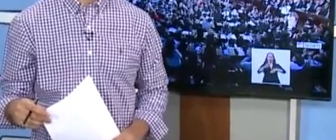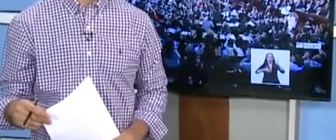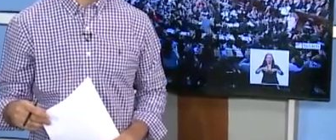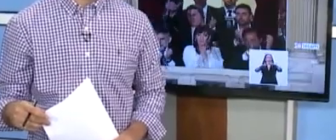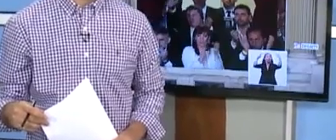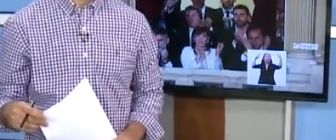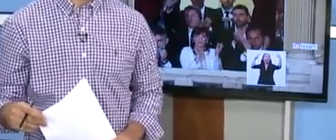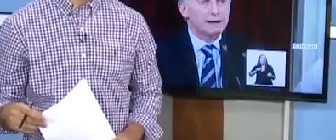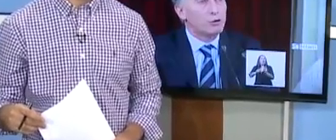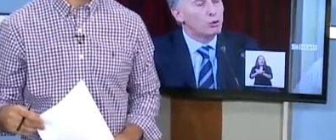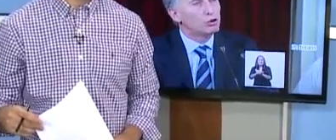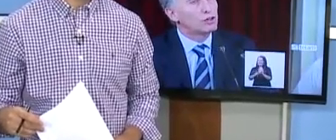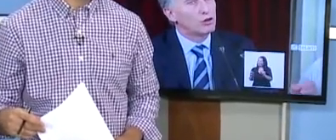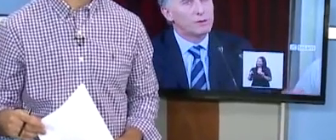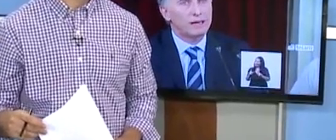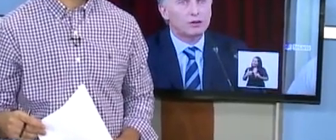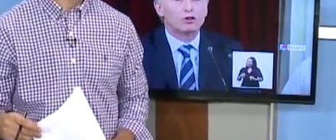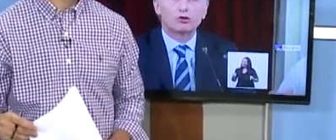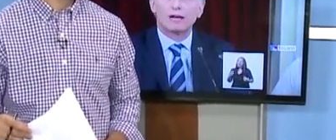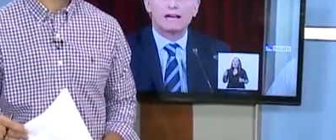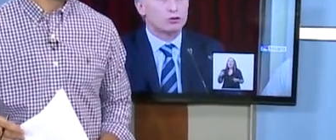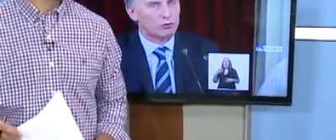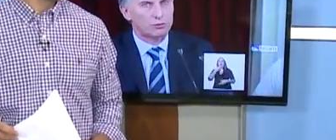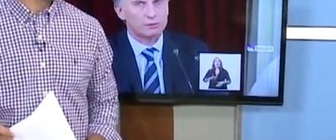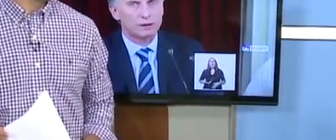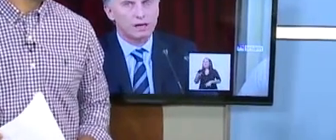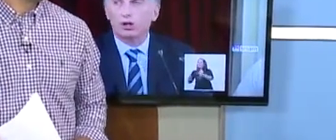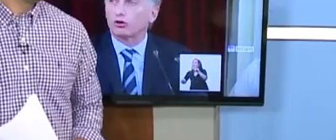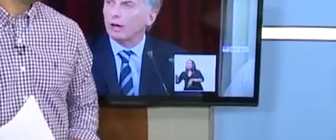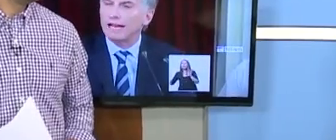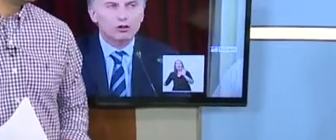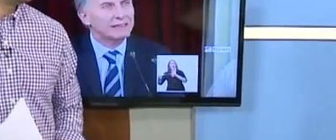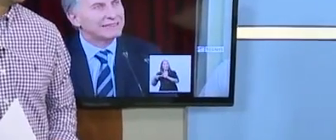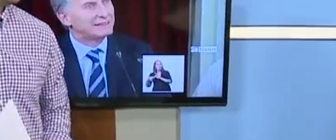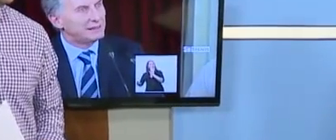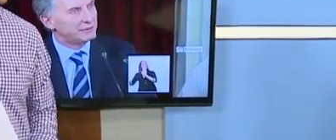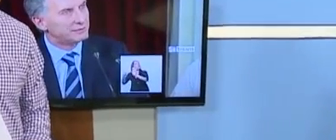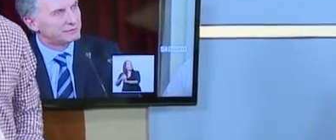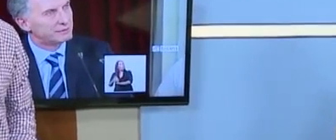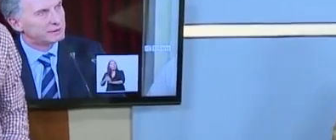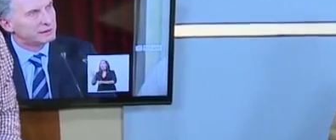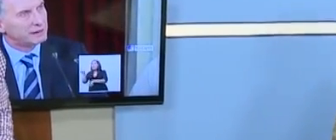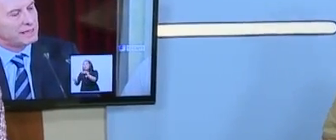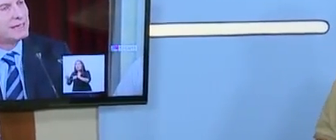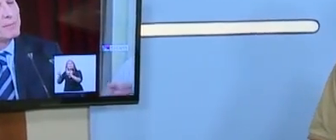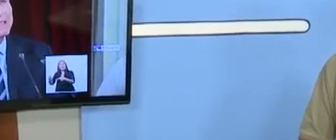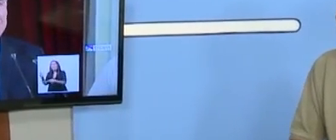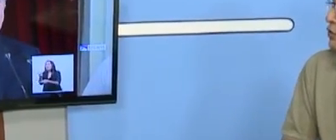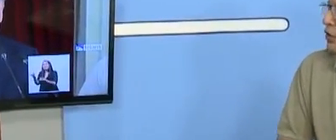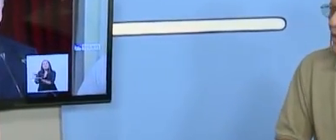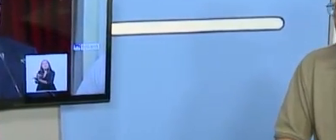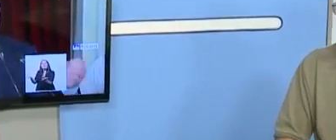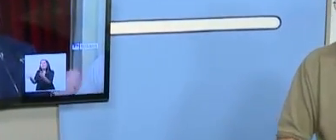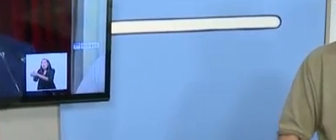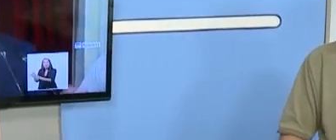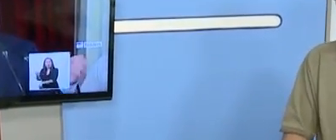se dijo presente, pero que no era un Estado presente. Era un Estado que los que han sido alumnos míos en teoría del Estado saben que acá hay una gran